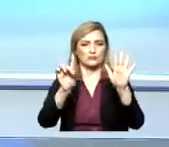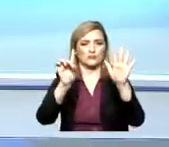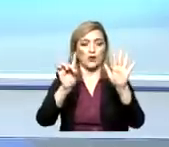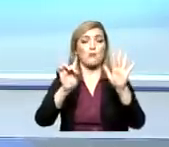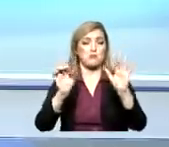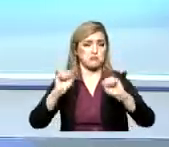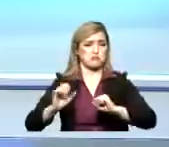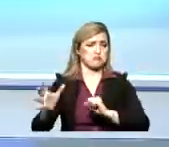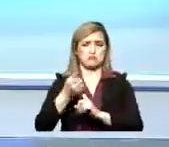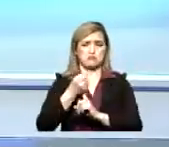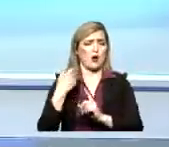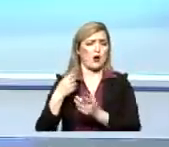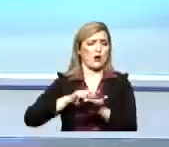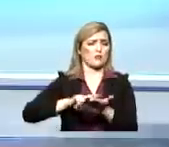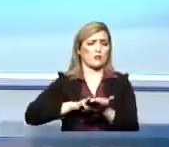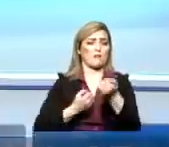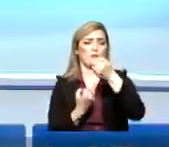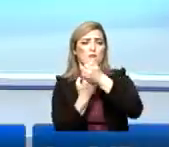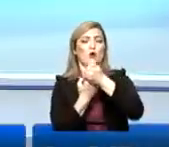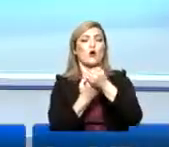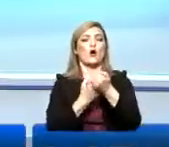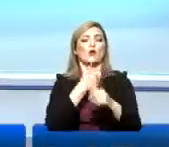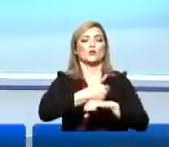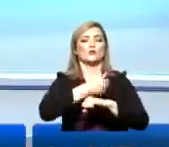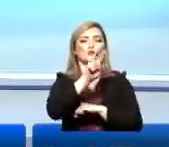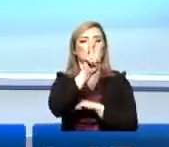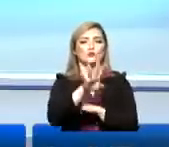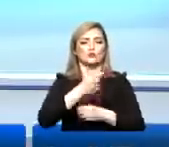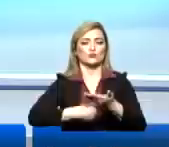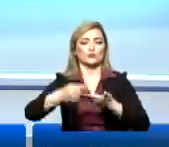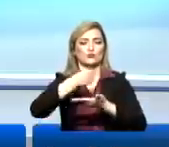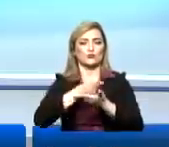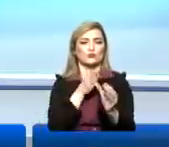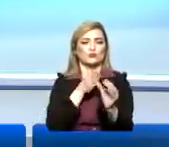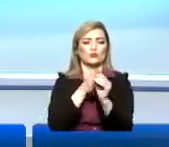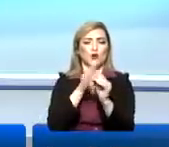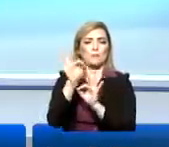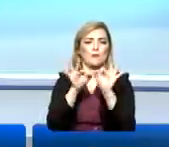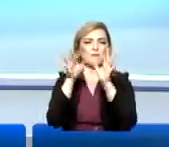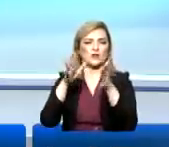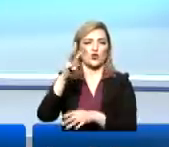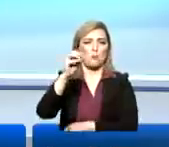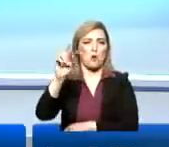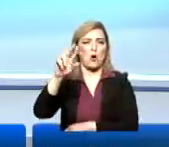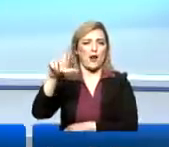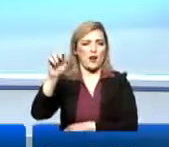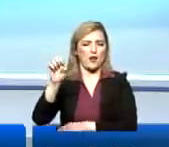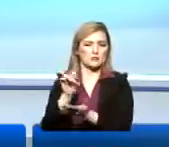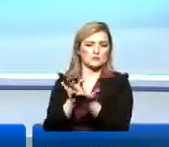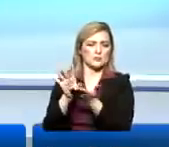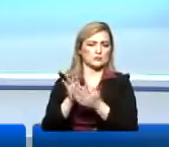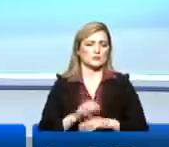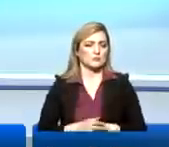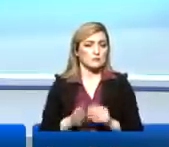logró reunir el apoyo de 24 autoridades del Guayas con el fin de remover del cargo al prefecto Carlos Luis Morales. La petición